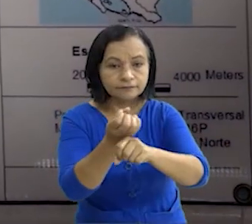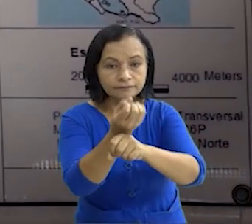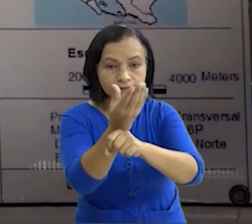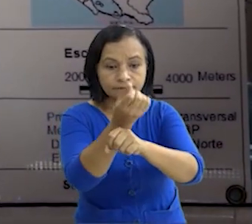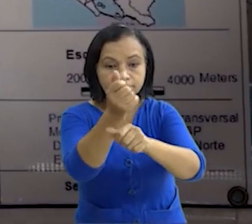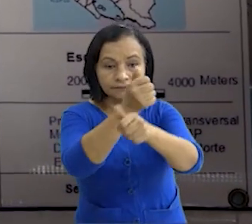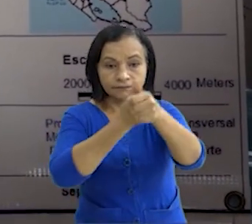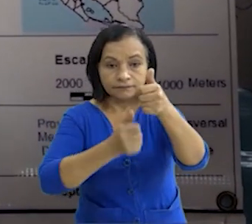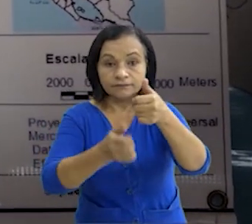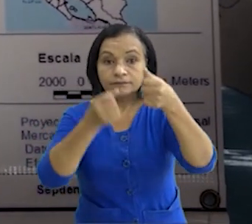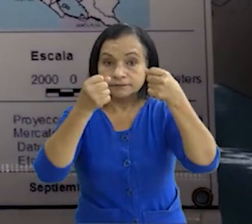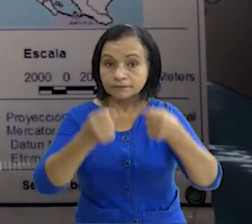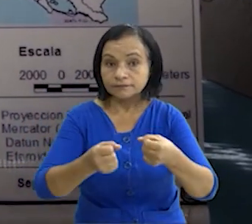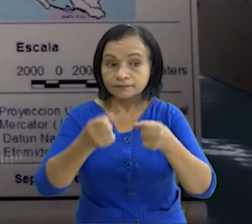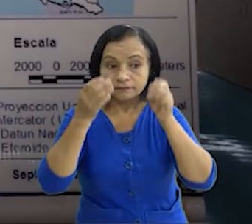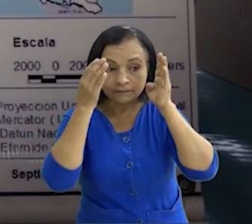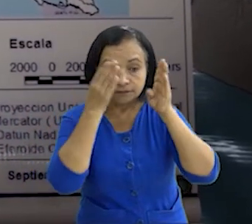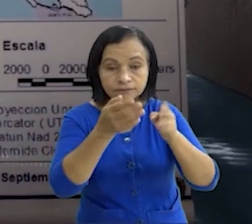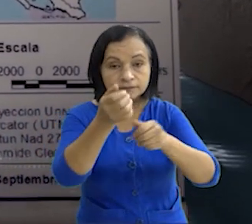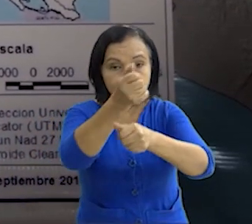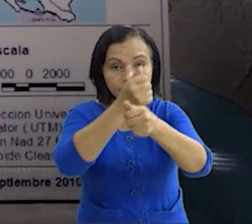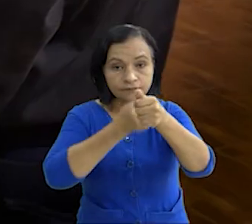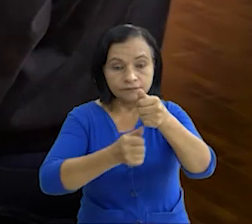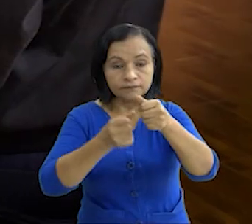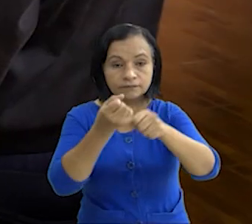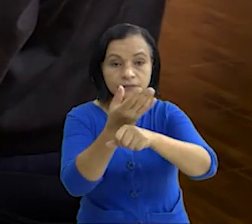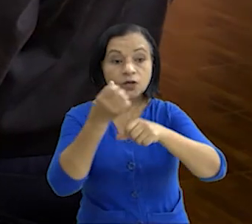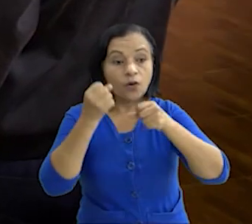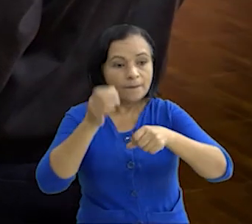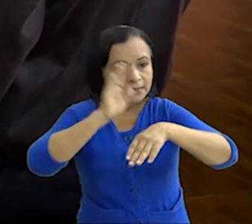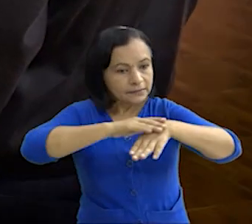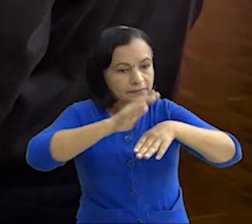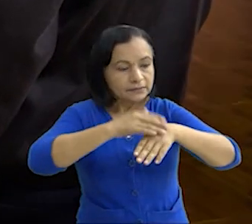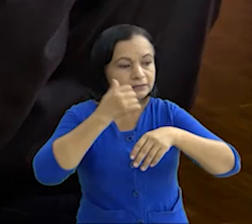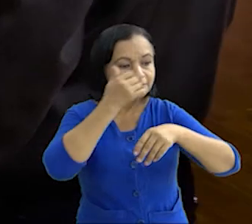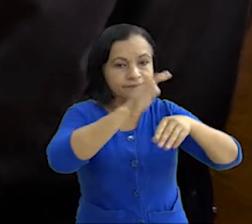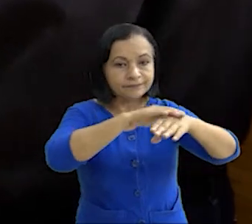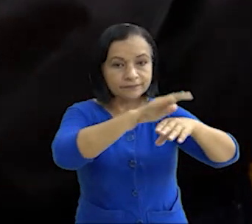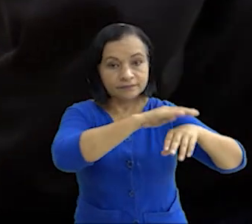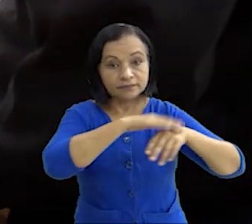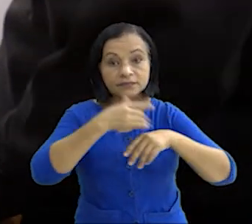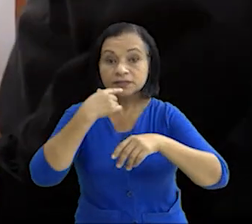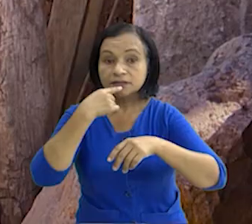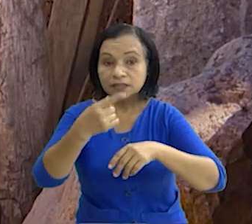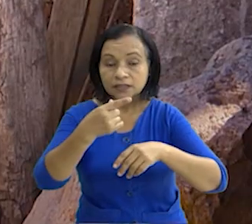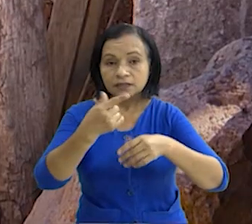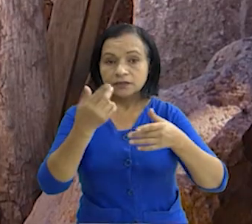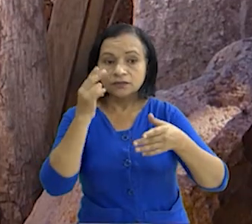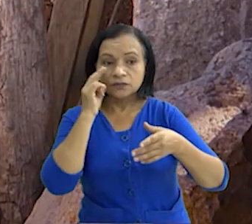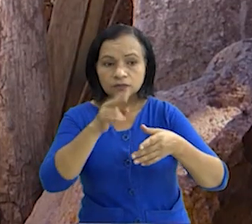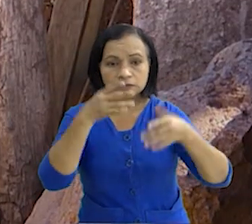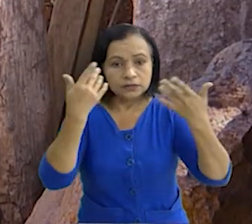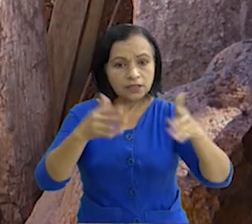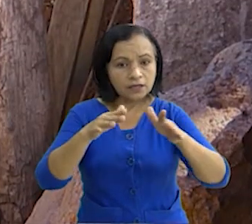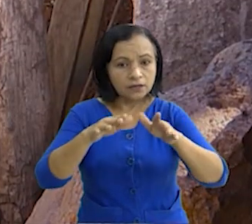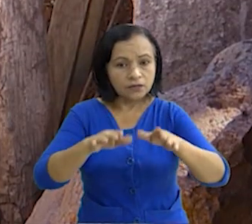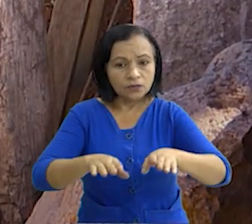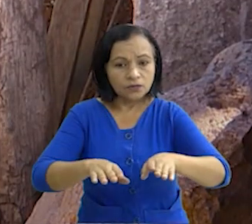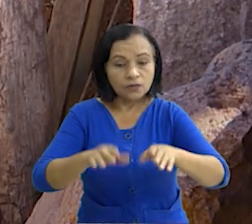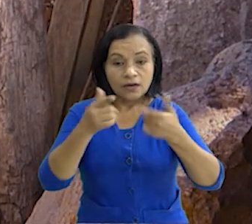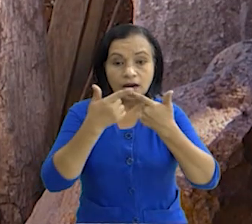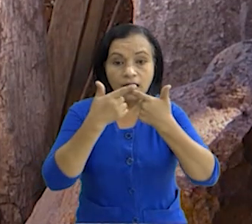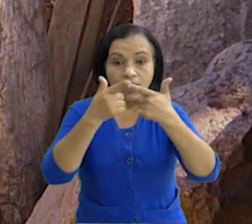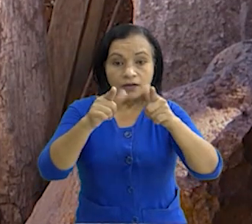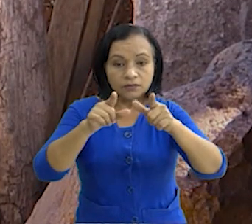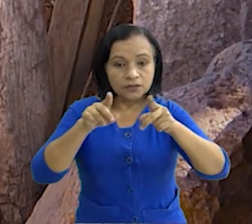vicealcalde, ¿verdad? Y el vicealcalde es el que da la alerta, ¿verdad? De cuando va pasando la llena por La